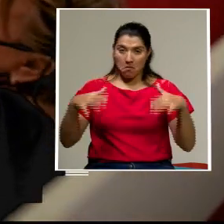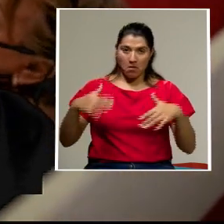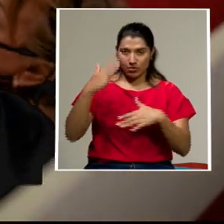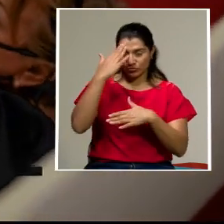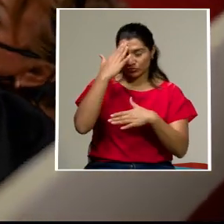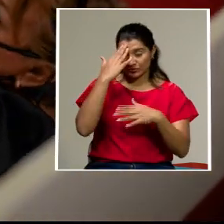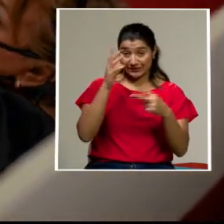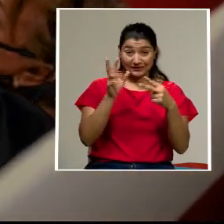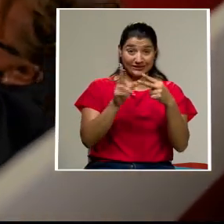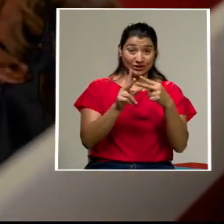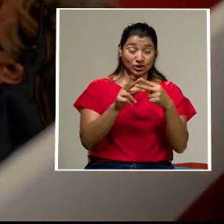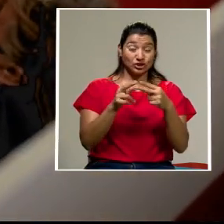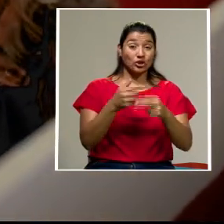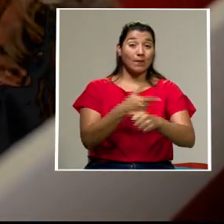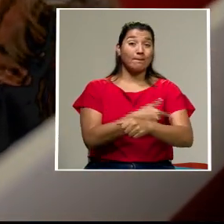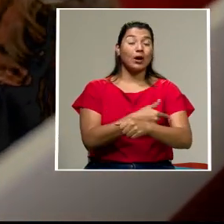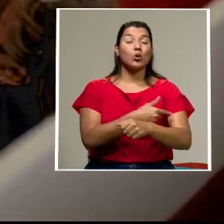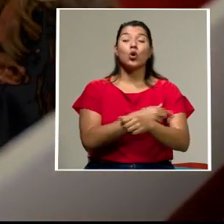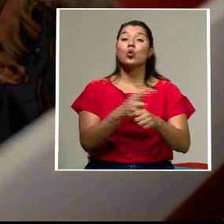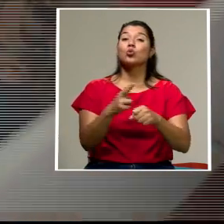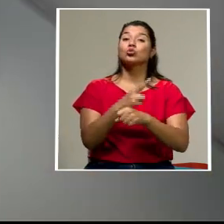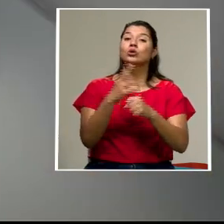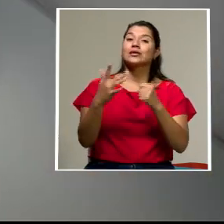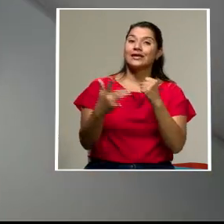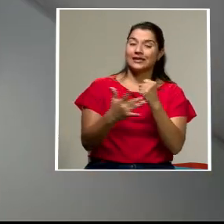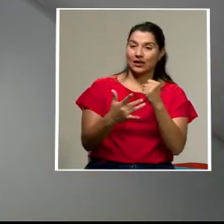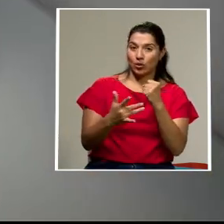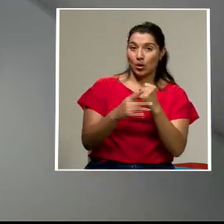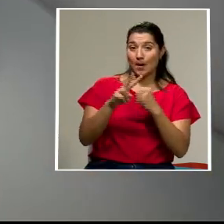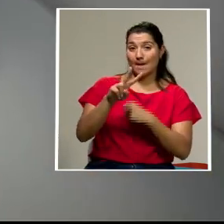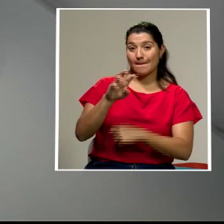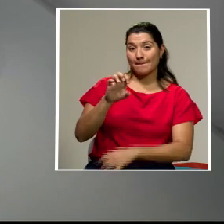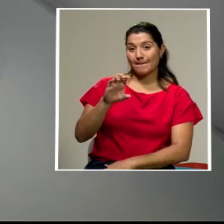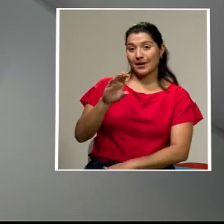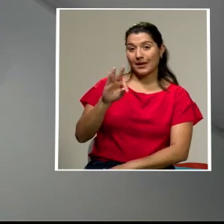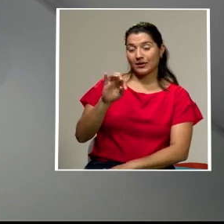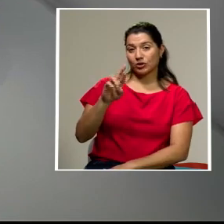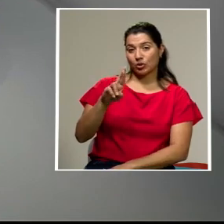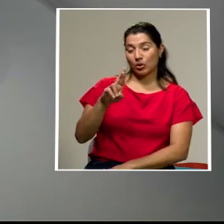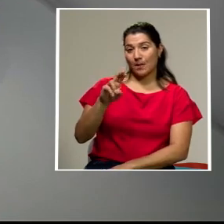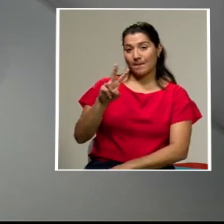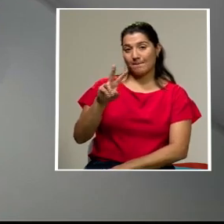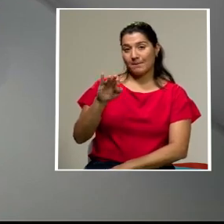y las de AstraZeneca utilizan una tecnología de vector viral similar.